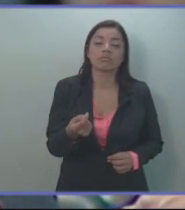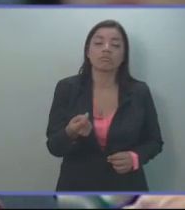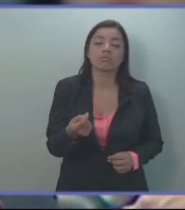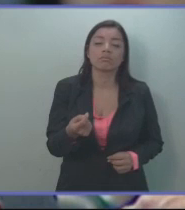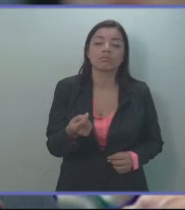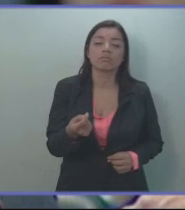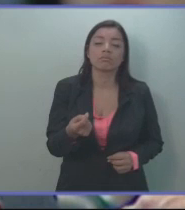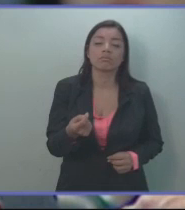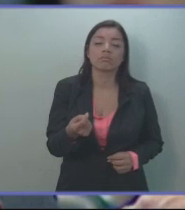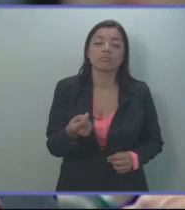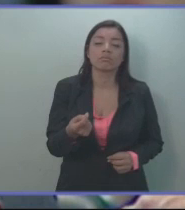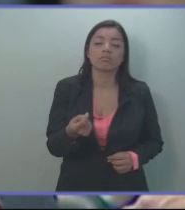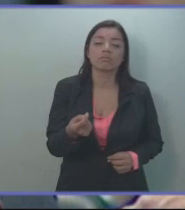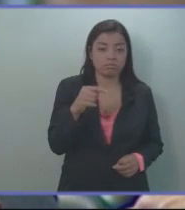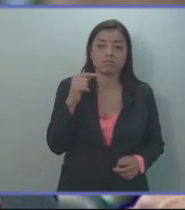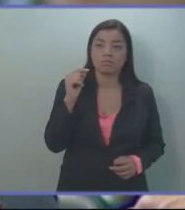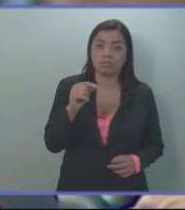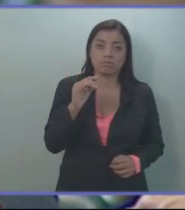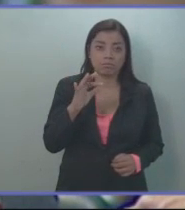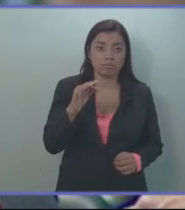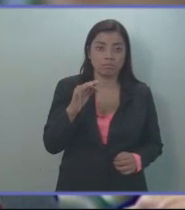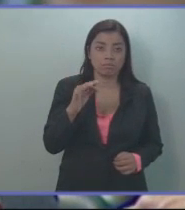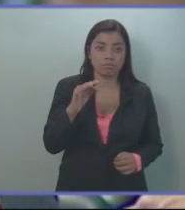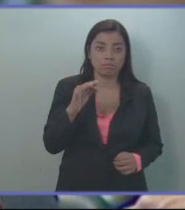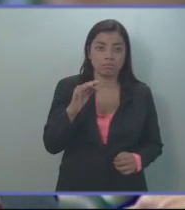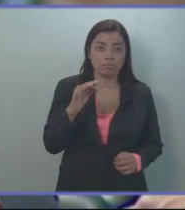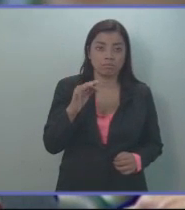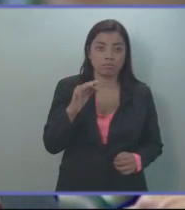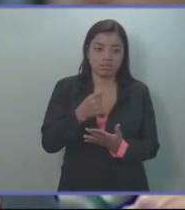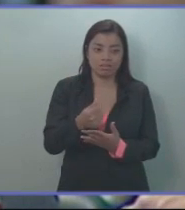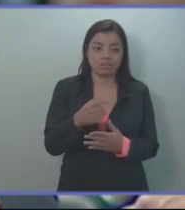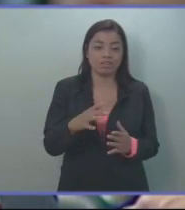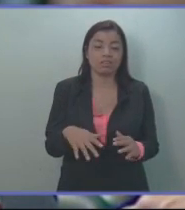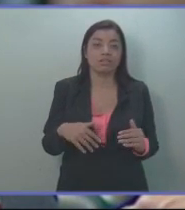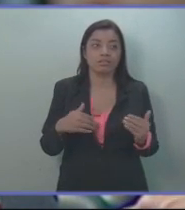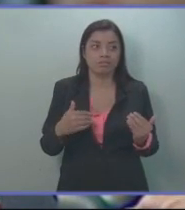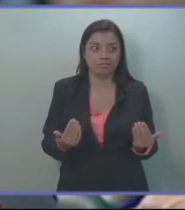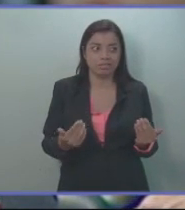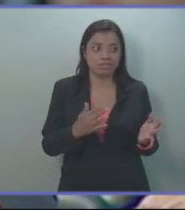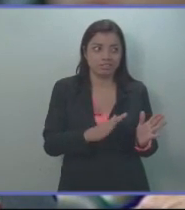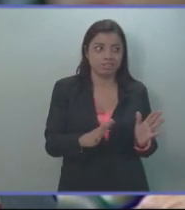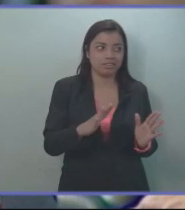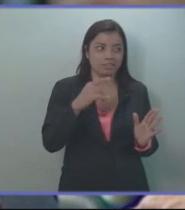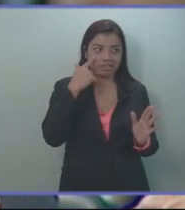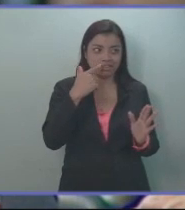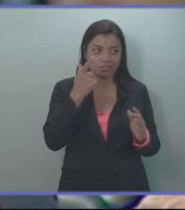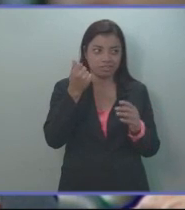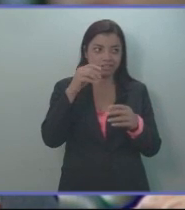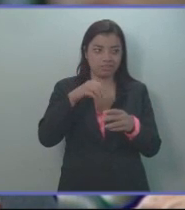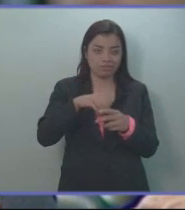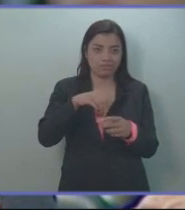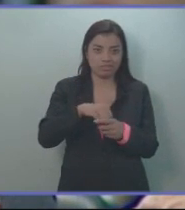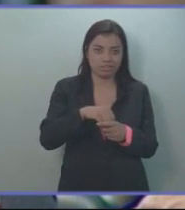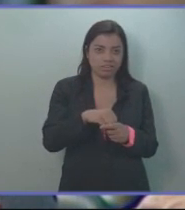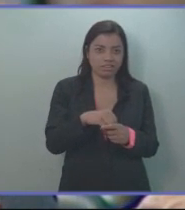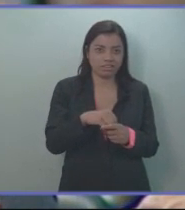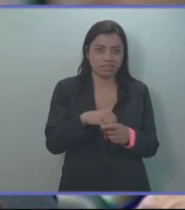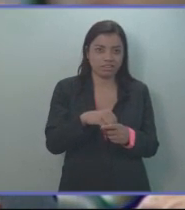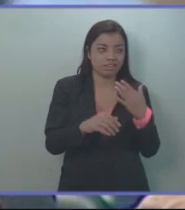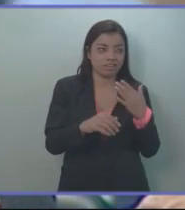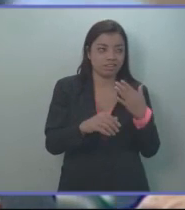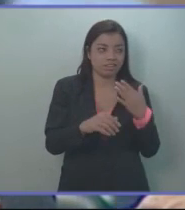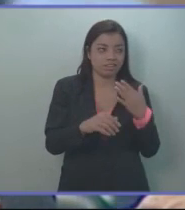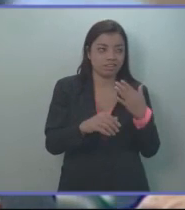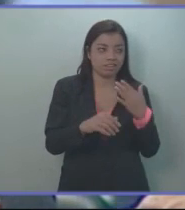que desde el principio ahí tuvo que haber estado este dinero, porque esto tiene un fondo, que es lo que ha significado que